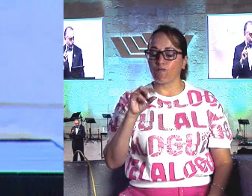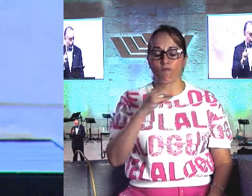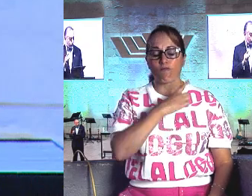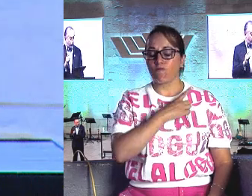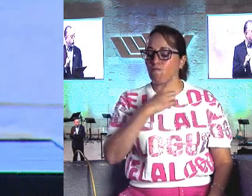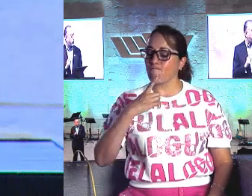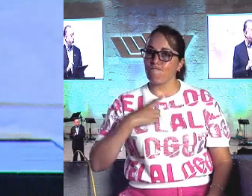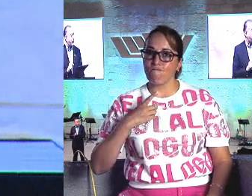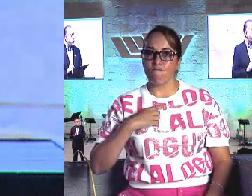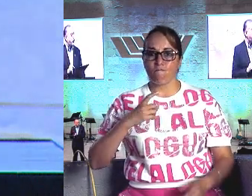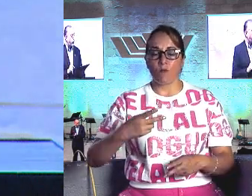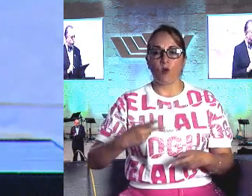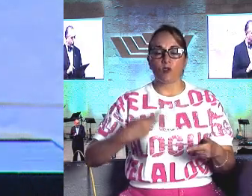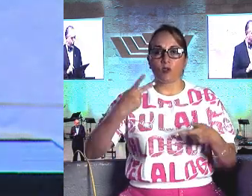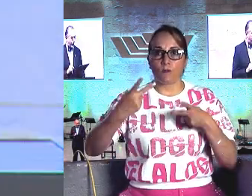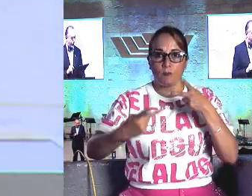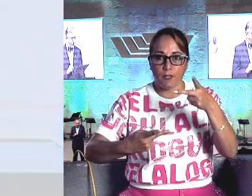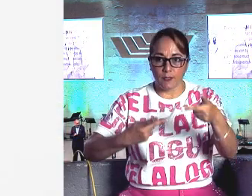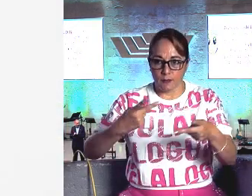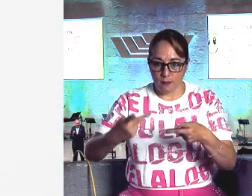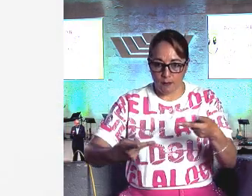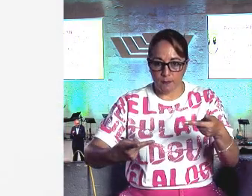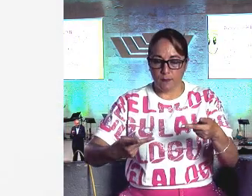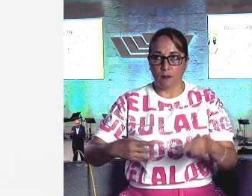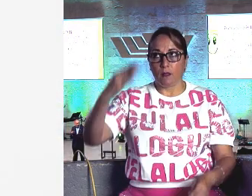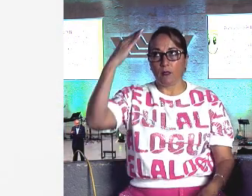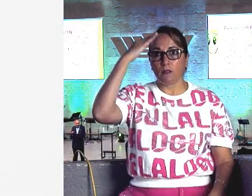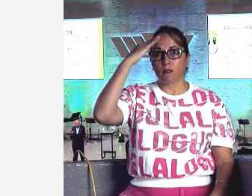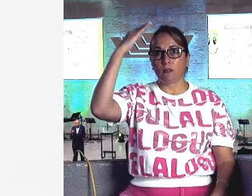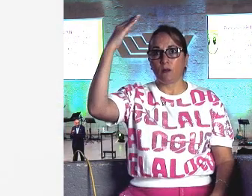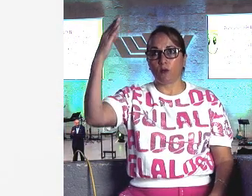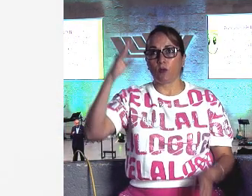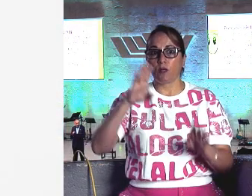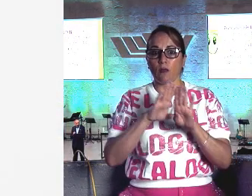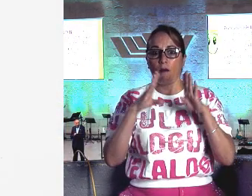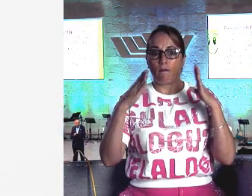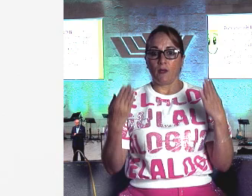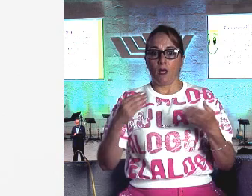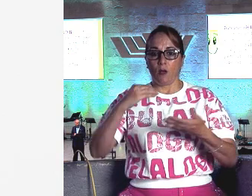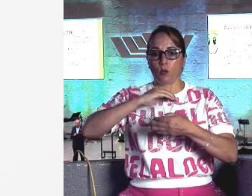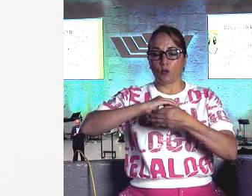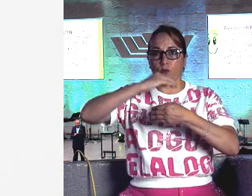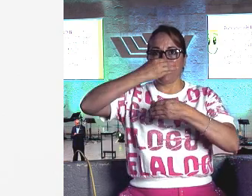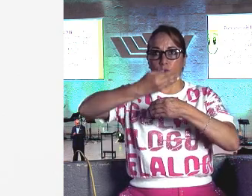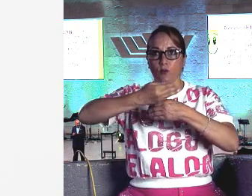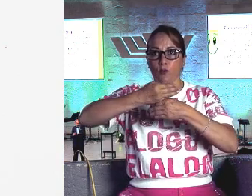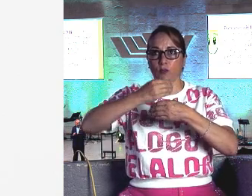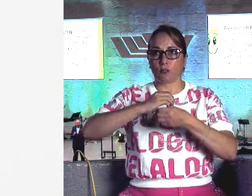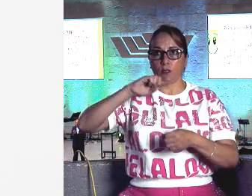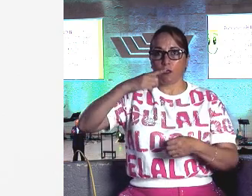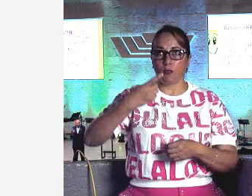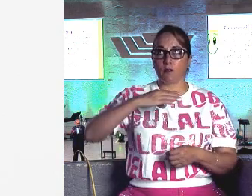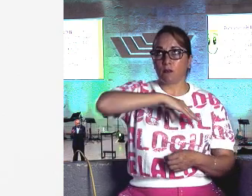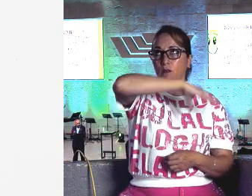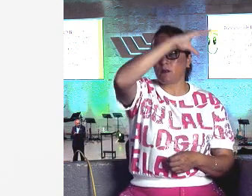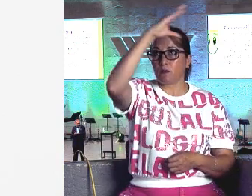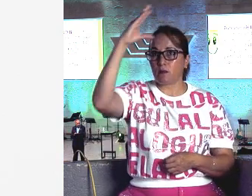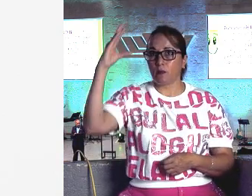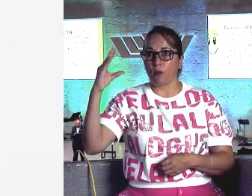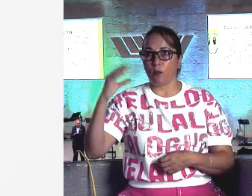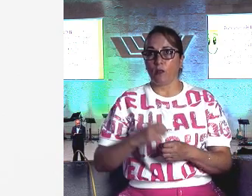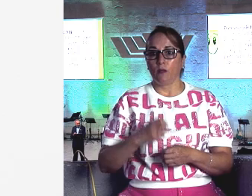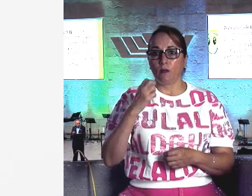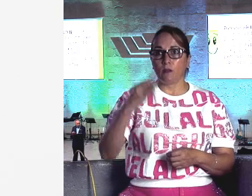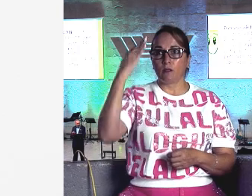prestar. Deuteronomio 28, 12 dice: el Señor te abrirá su tesoro de bondad, que es el cielo, y en su tiempo